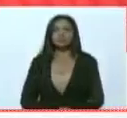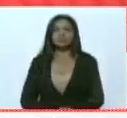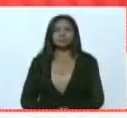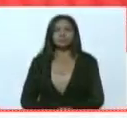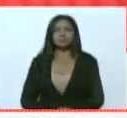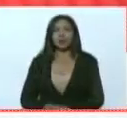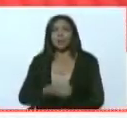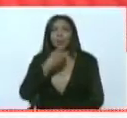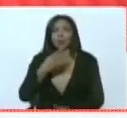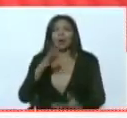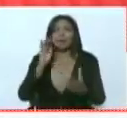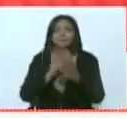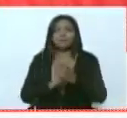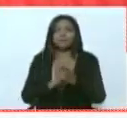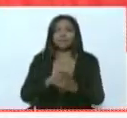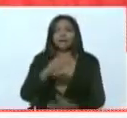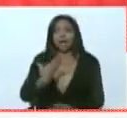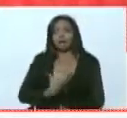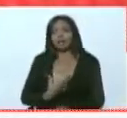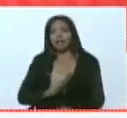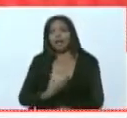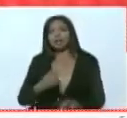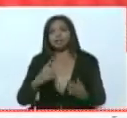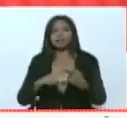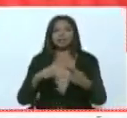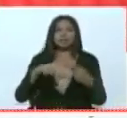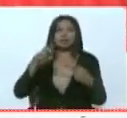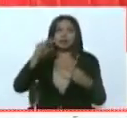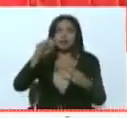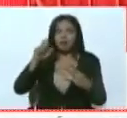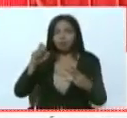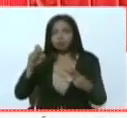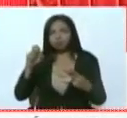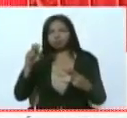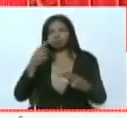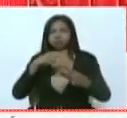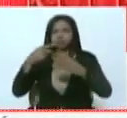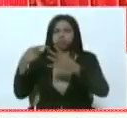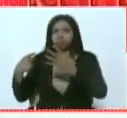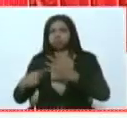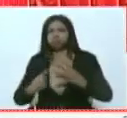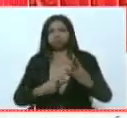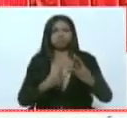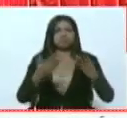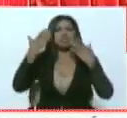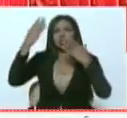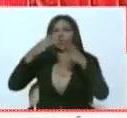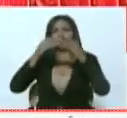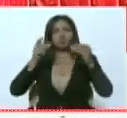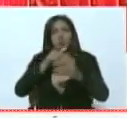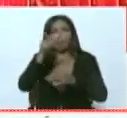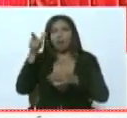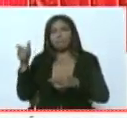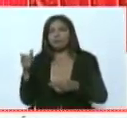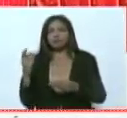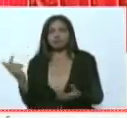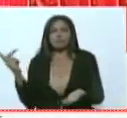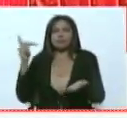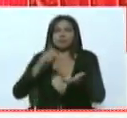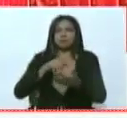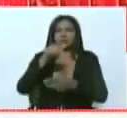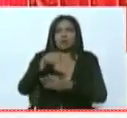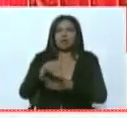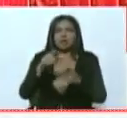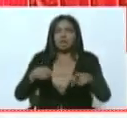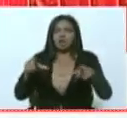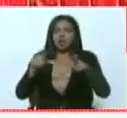Bueno, los compañeros Erika Faría, Naún Fernández, Beatriz Rodríguez, Carmen Serpa, José Reyes, Jorge